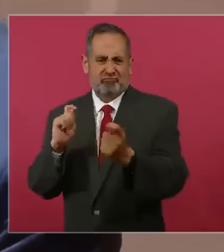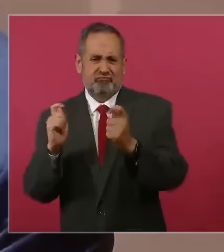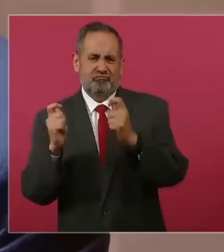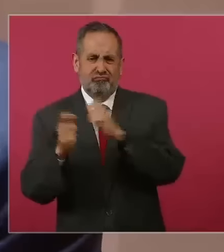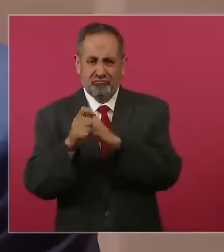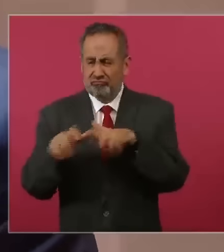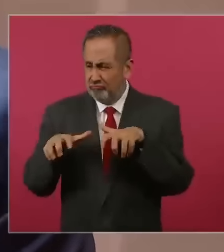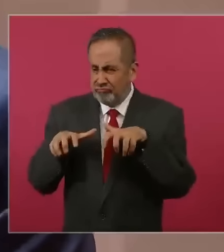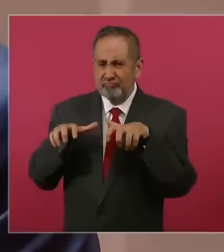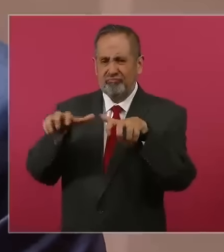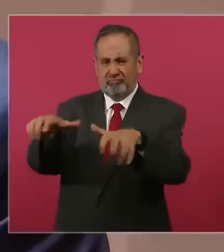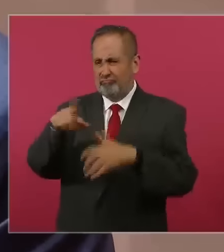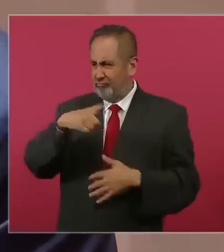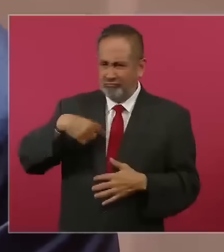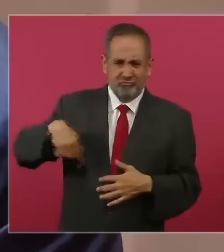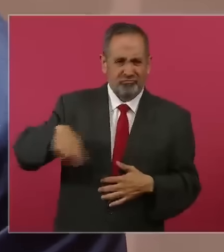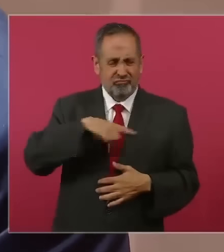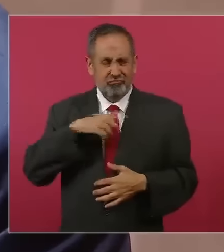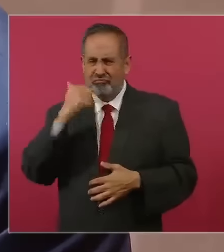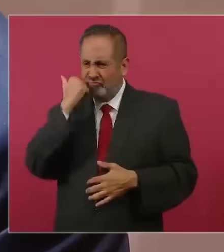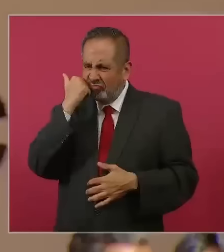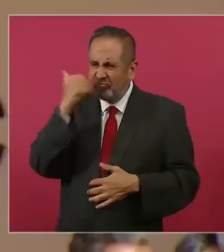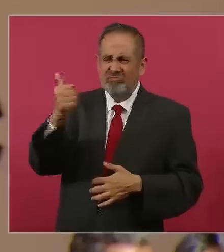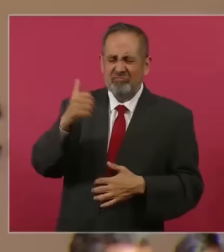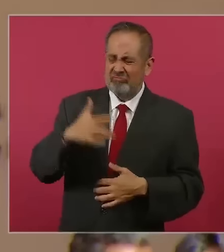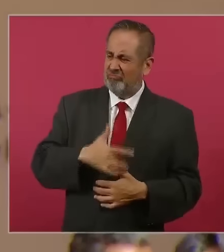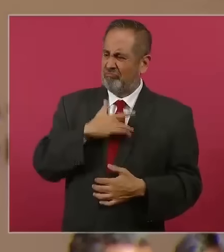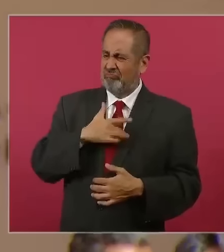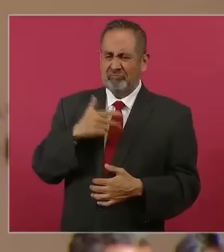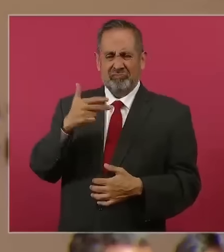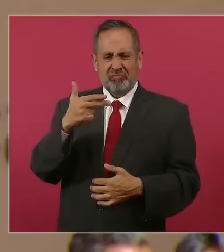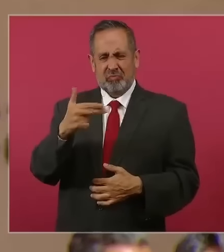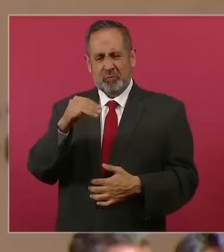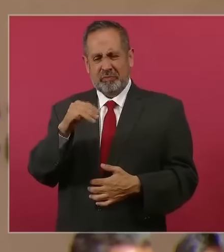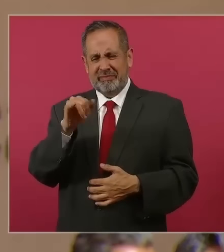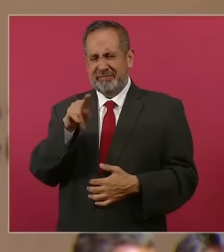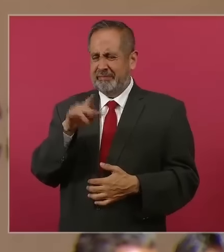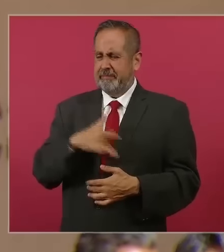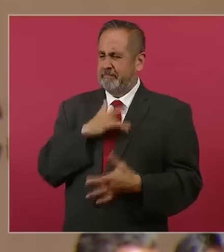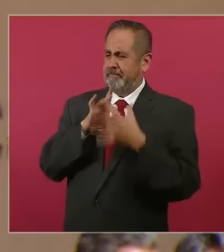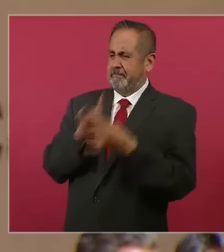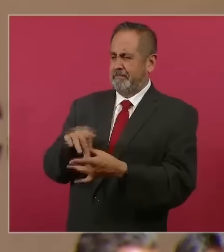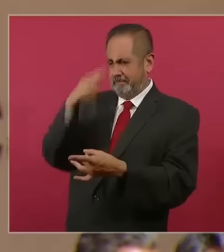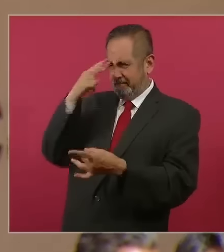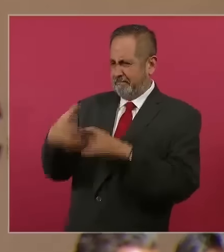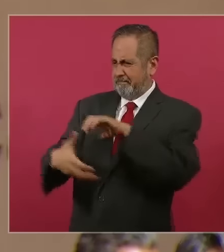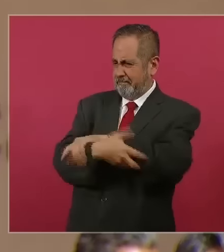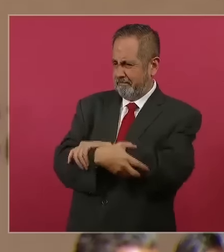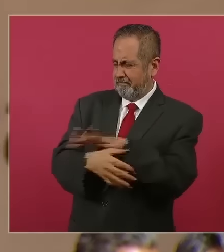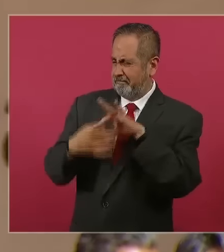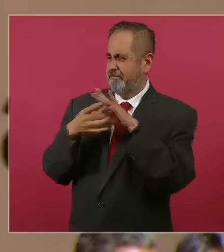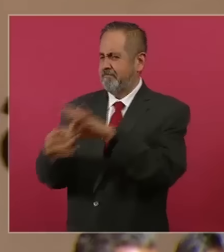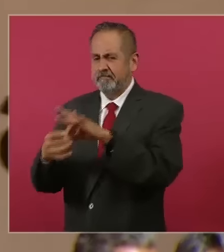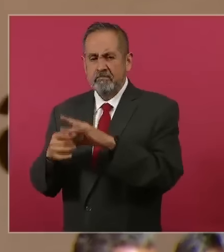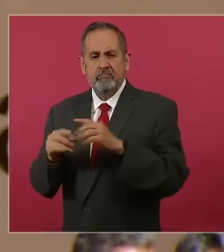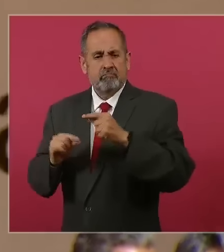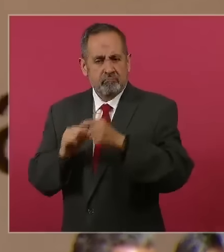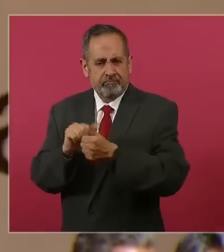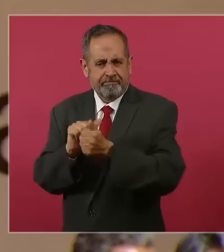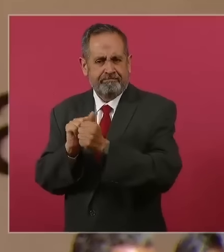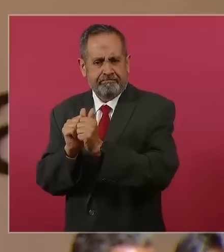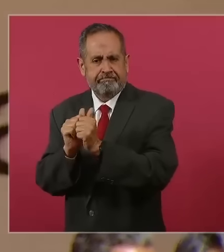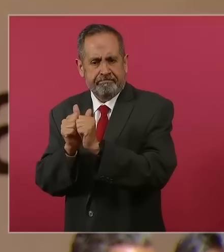que enarbolamos la bandera del humanismo mexicano, poco a poco fuimos promoviendo un